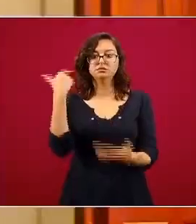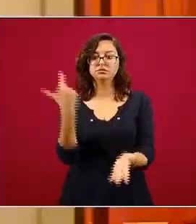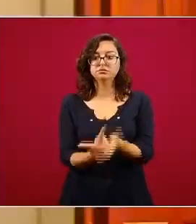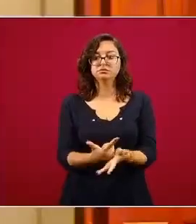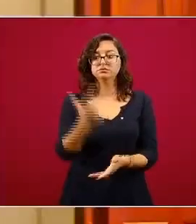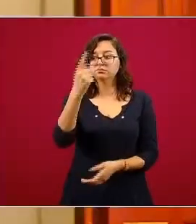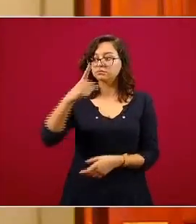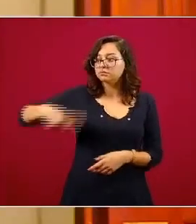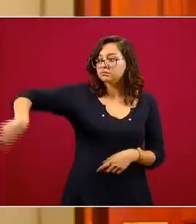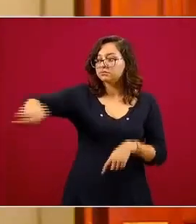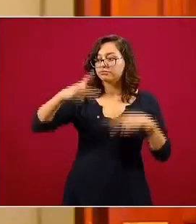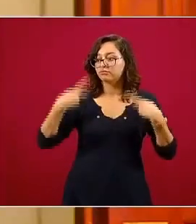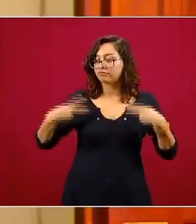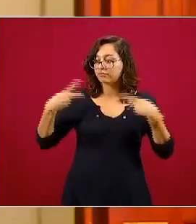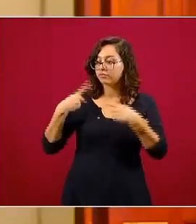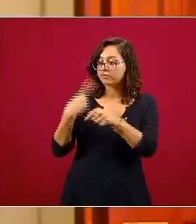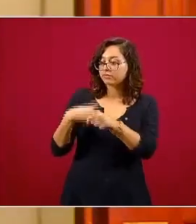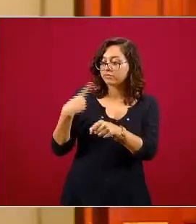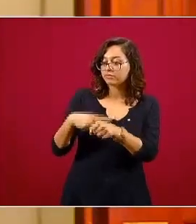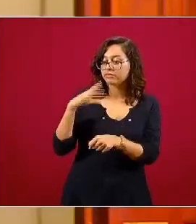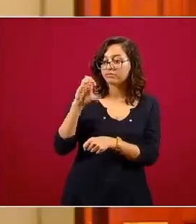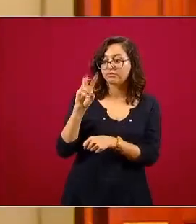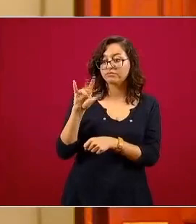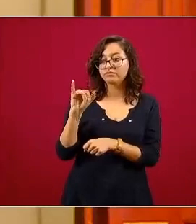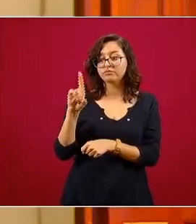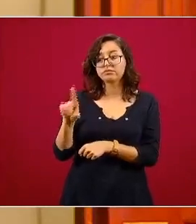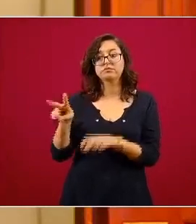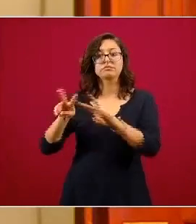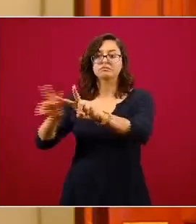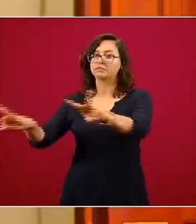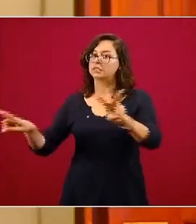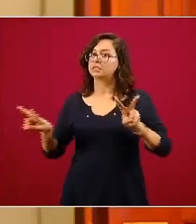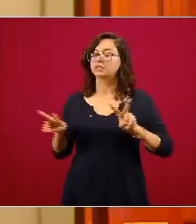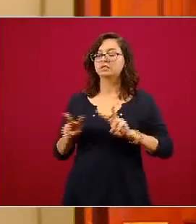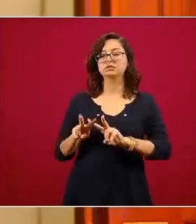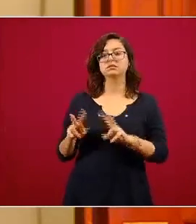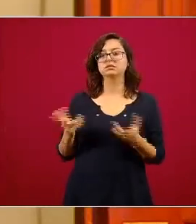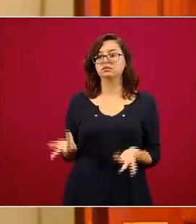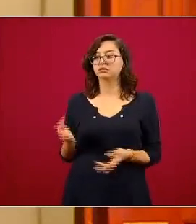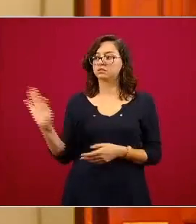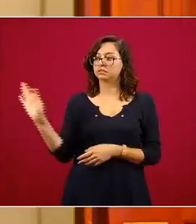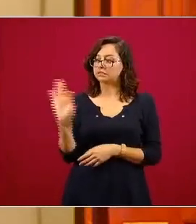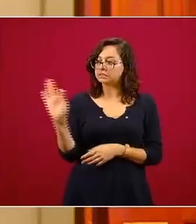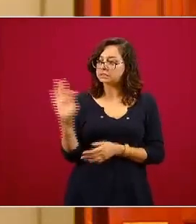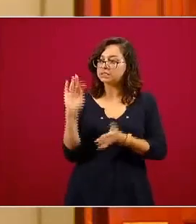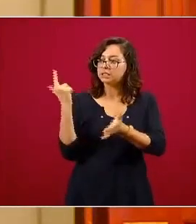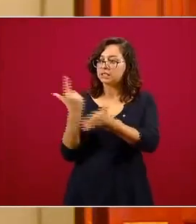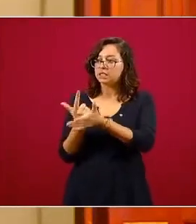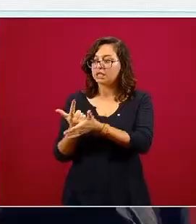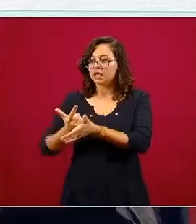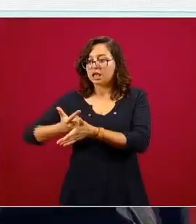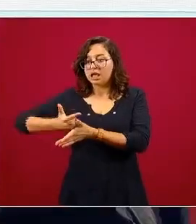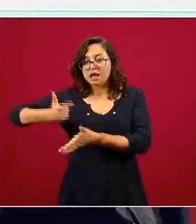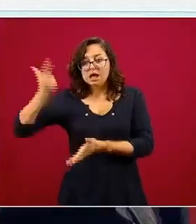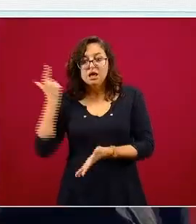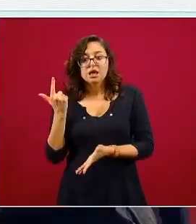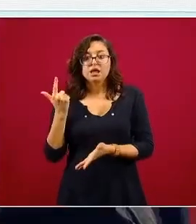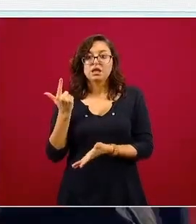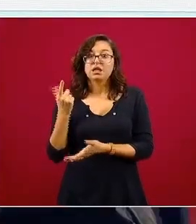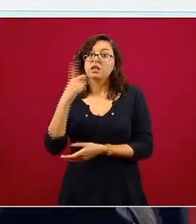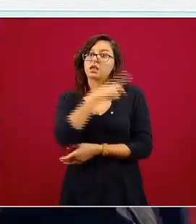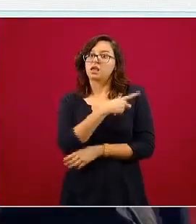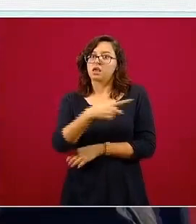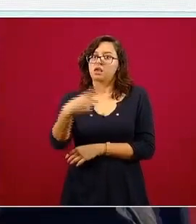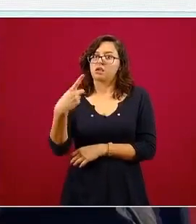los enfermos con COVID están en una situación de vulnerabilidad y ante las personas en situación de